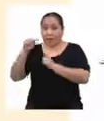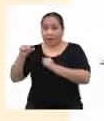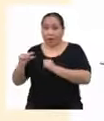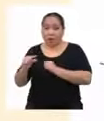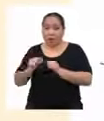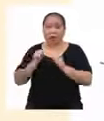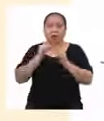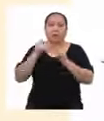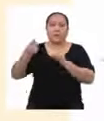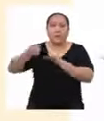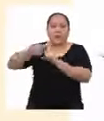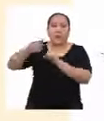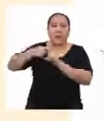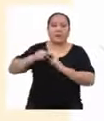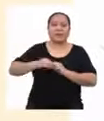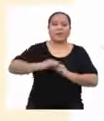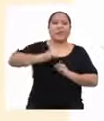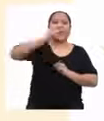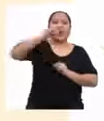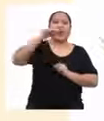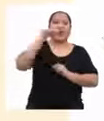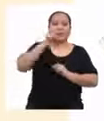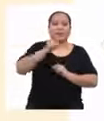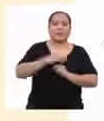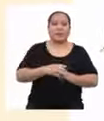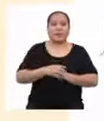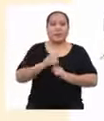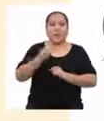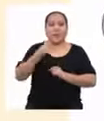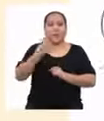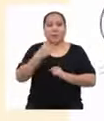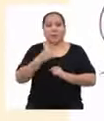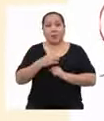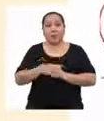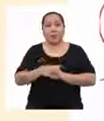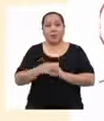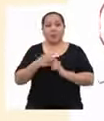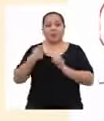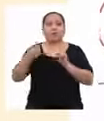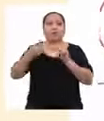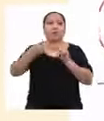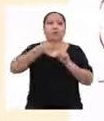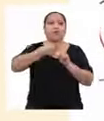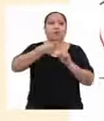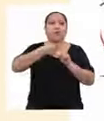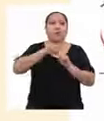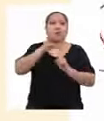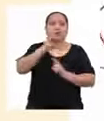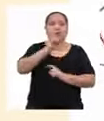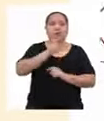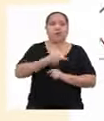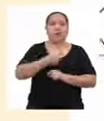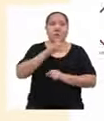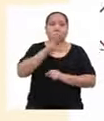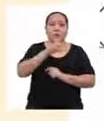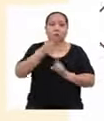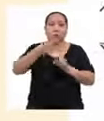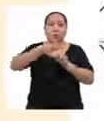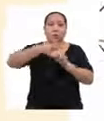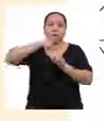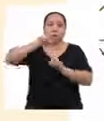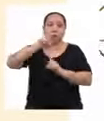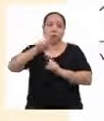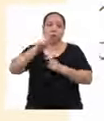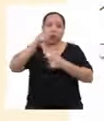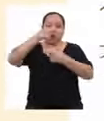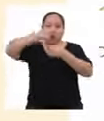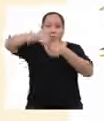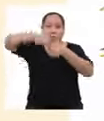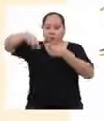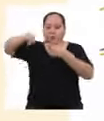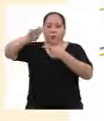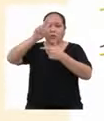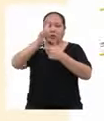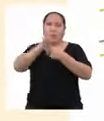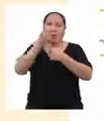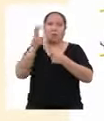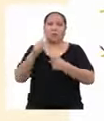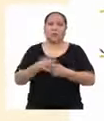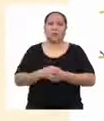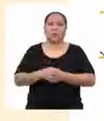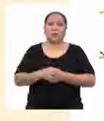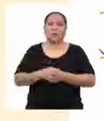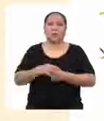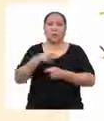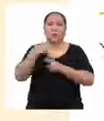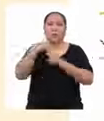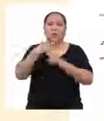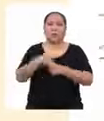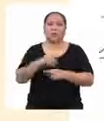superior. Es sencillito. Para el primer intervalo sumamos 0,5 más 1 y dividimos entre 2, teniendo